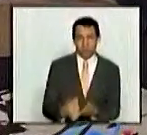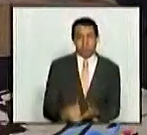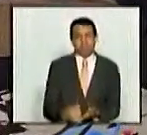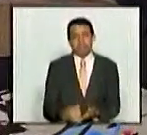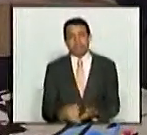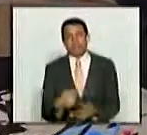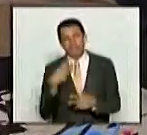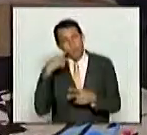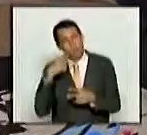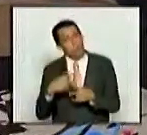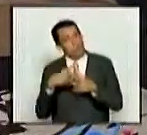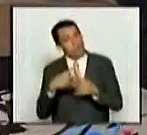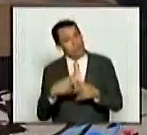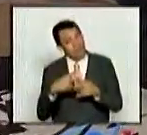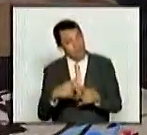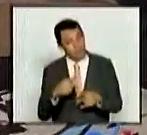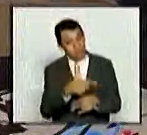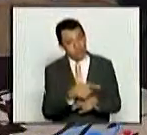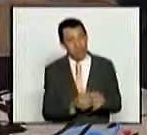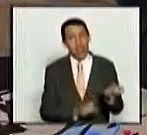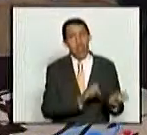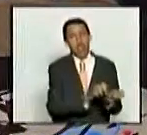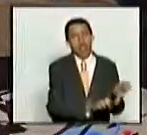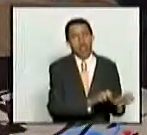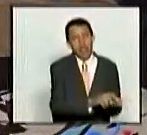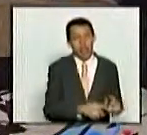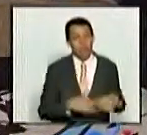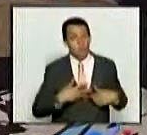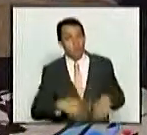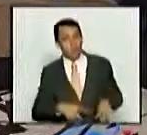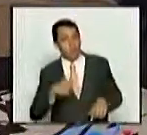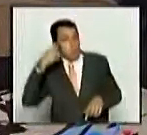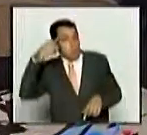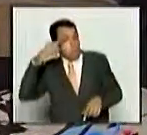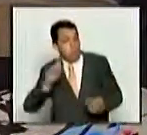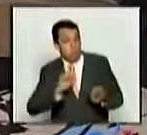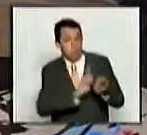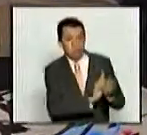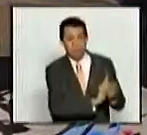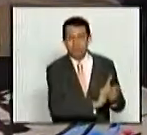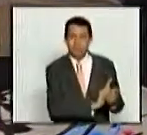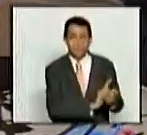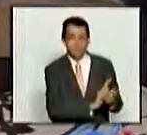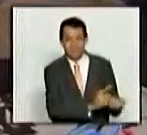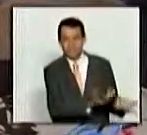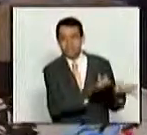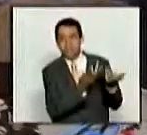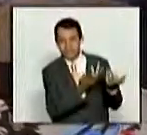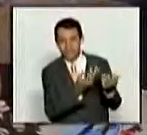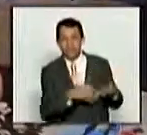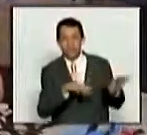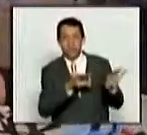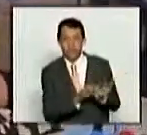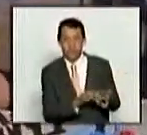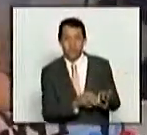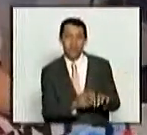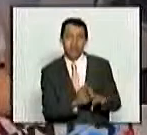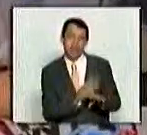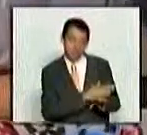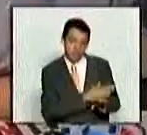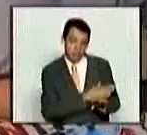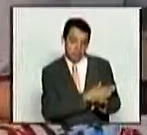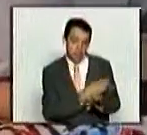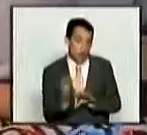columna debemos de ser muy precavidos, siempre procurar estar en manos profesionales y bien capacitadas. ¿Qué sucede con esa manipulación?